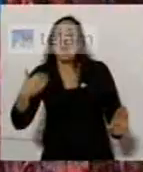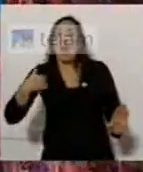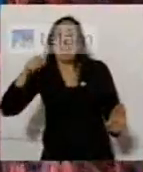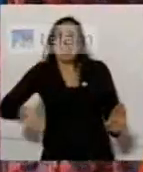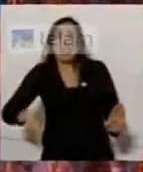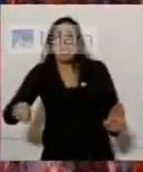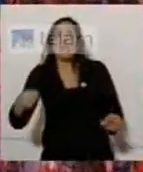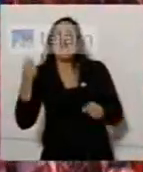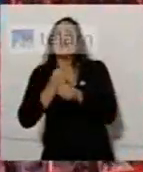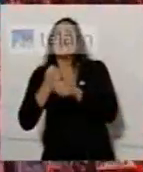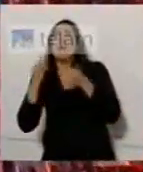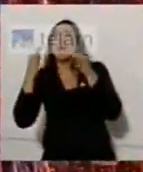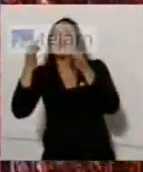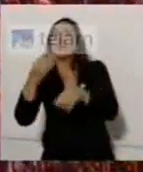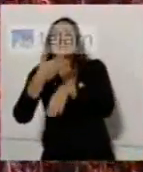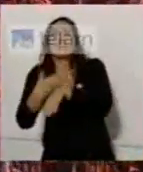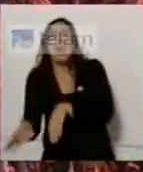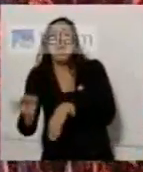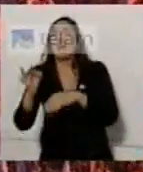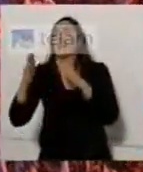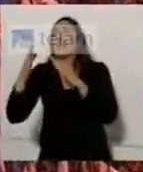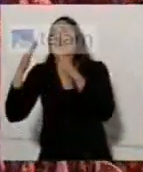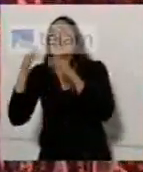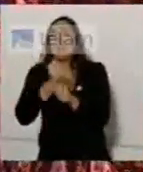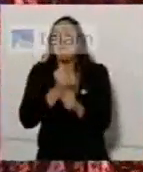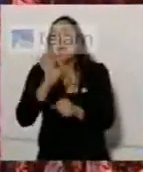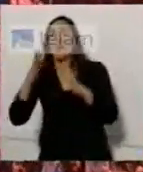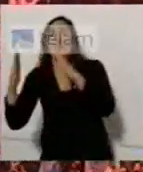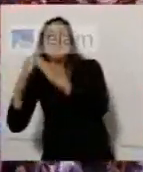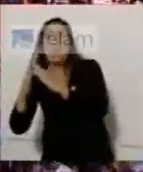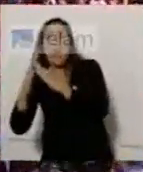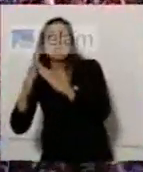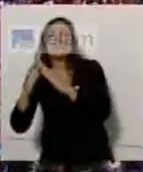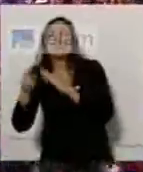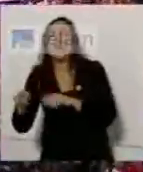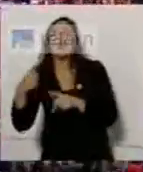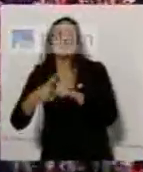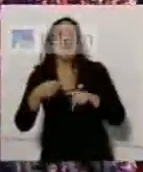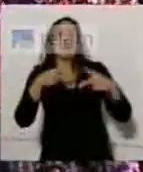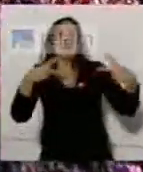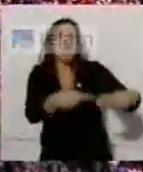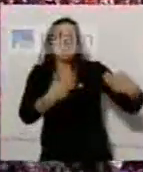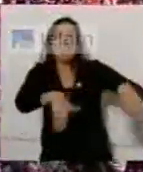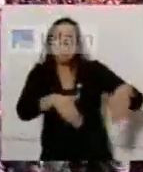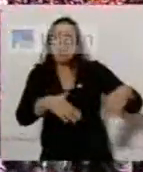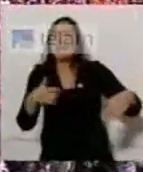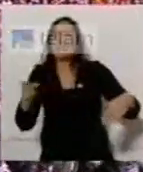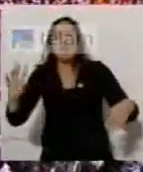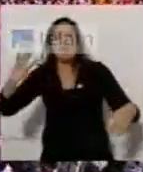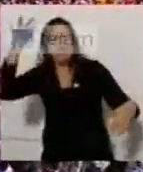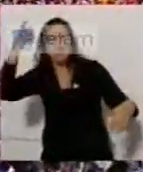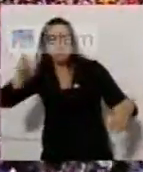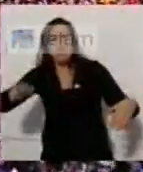su trabajo, a su casa, a sus obligaciones. Sabemos que tienen razón en enojarse,